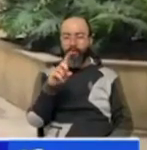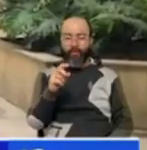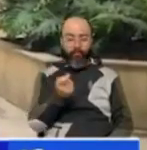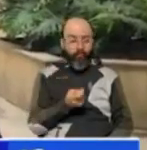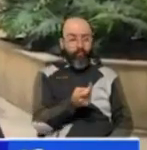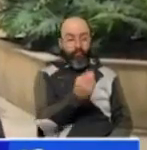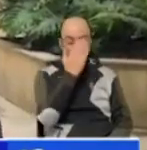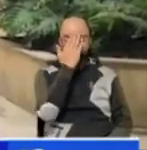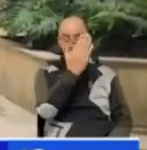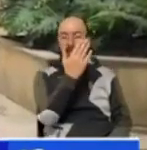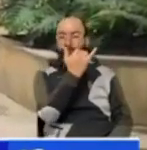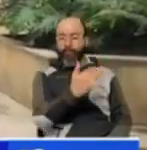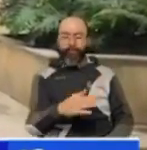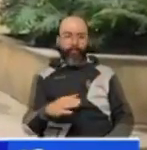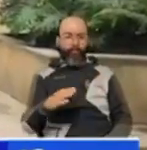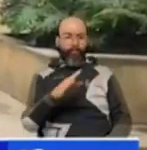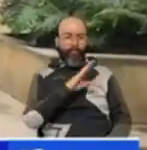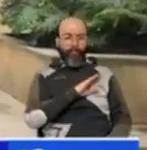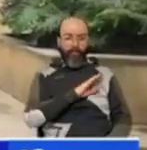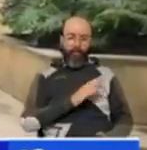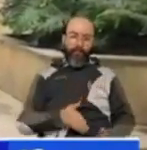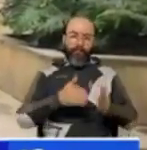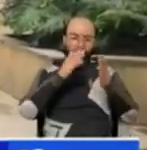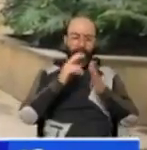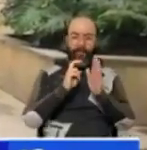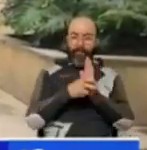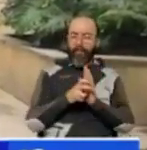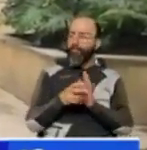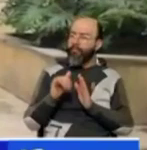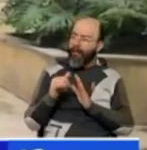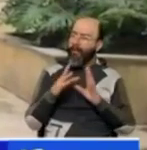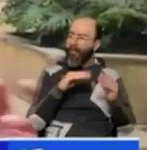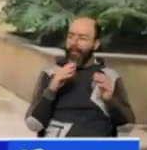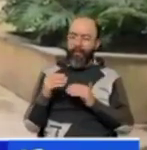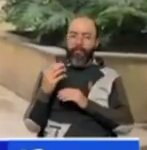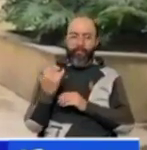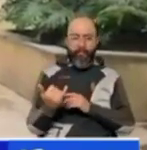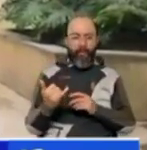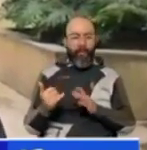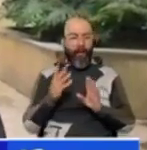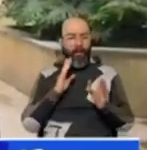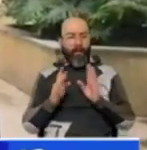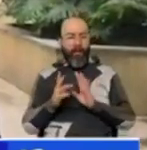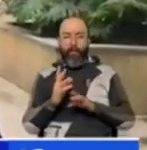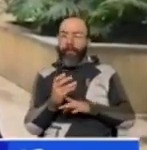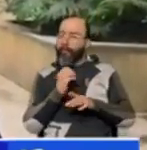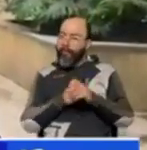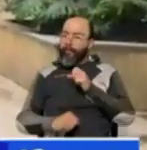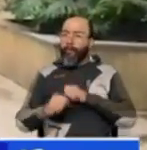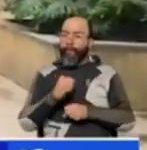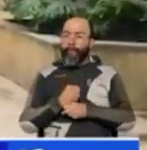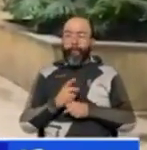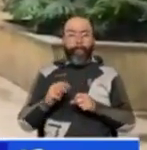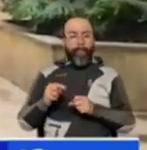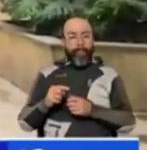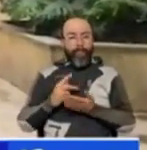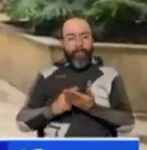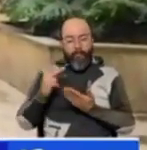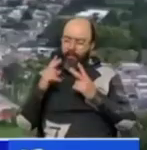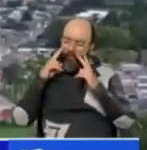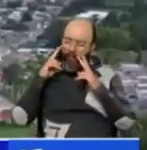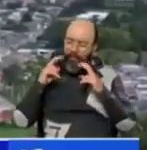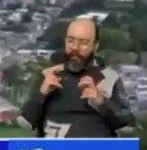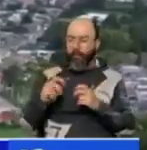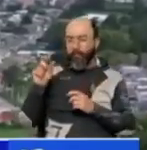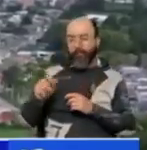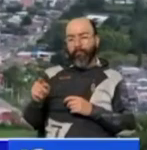recoger lo que ya habíamos trabajado en los diálogos vinculantes del año pasado y convertirlos en proyectos muy concretos.